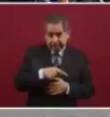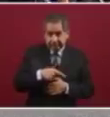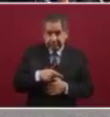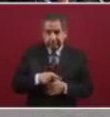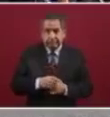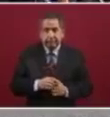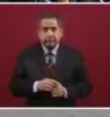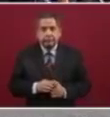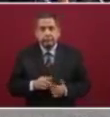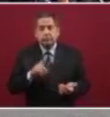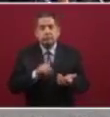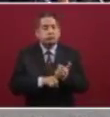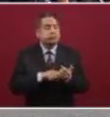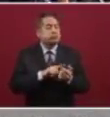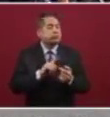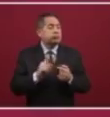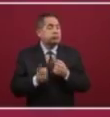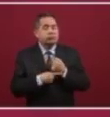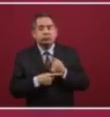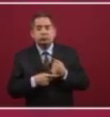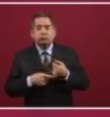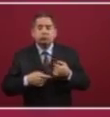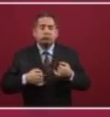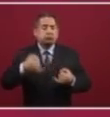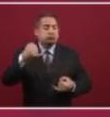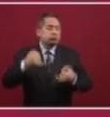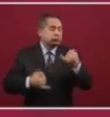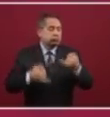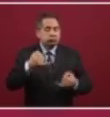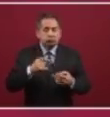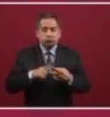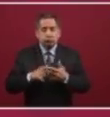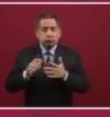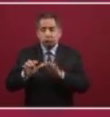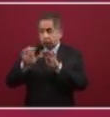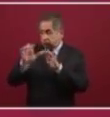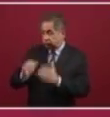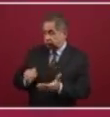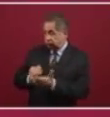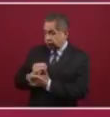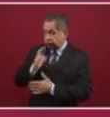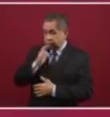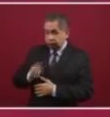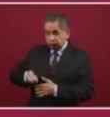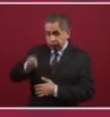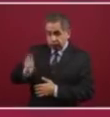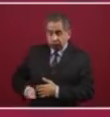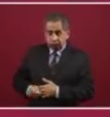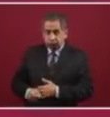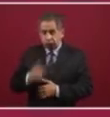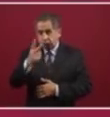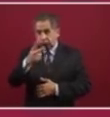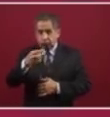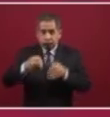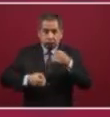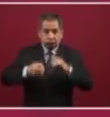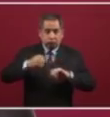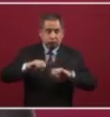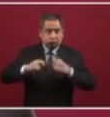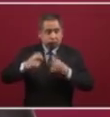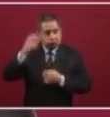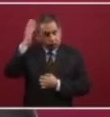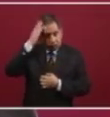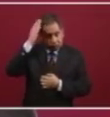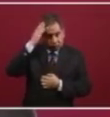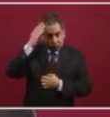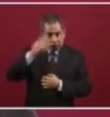un juicio y ya había una resolución de dos ministros